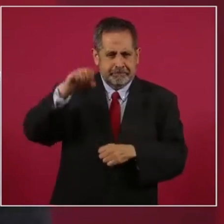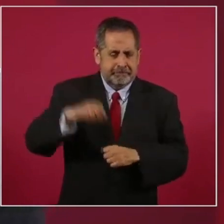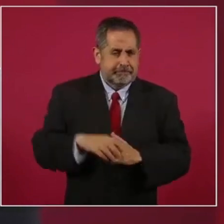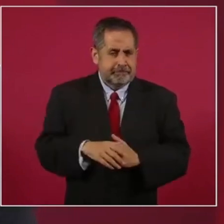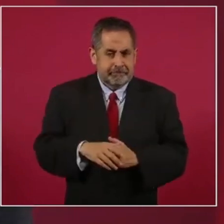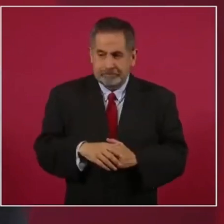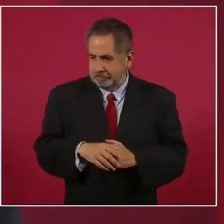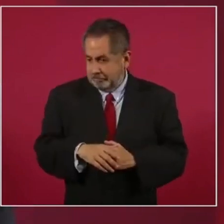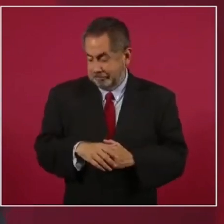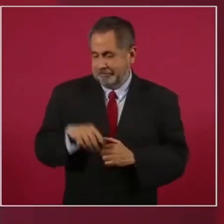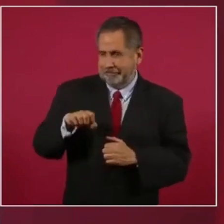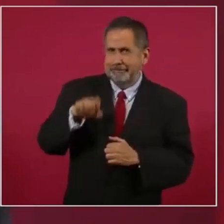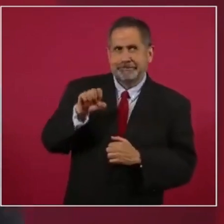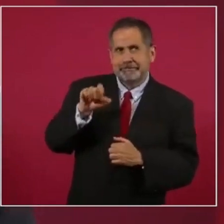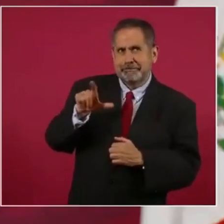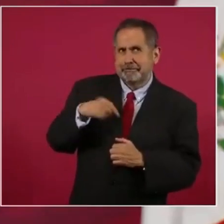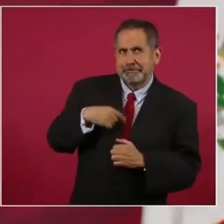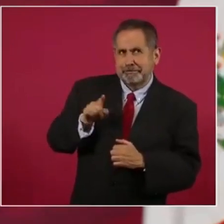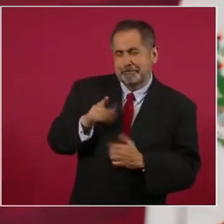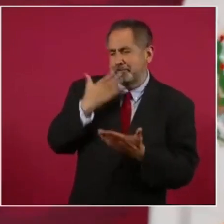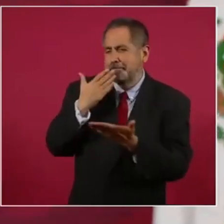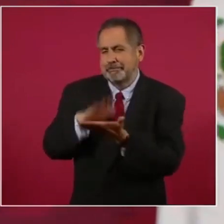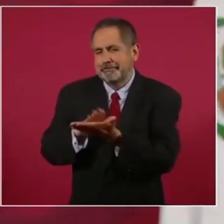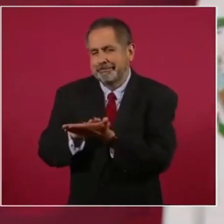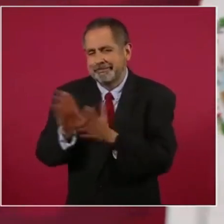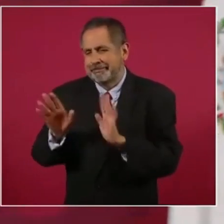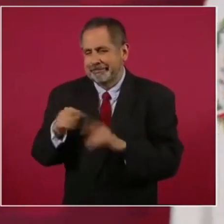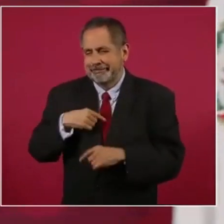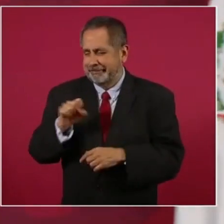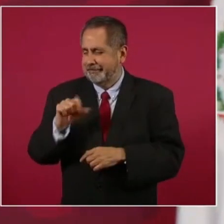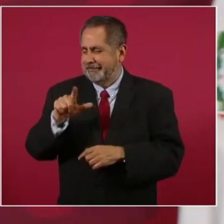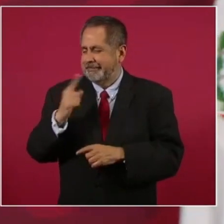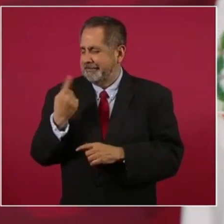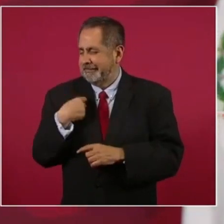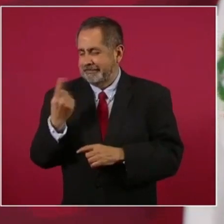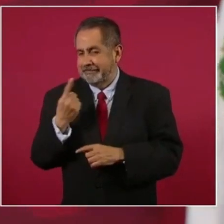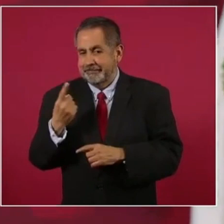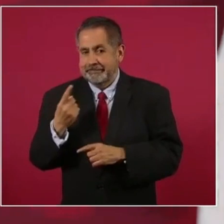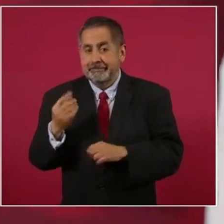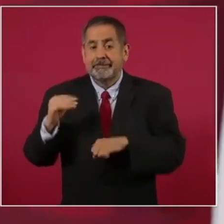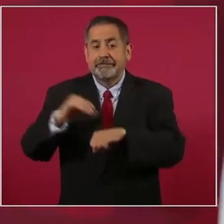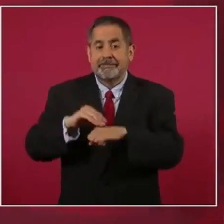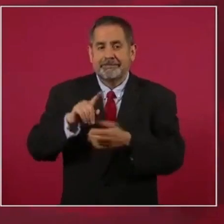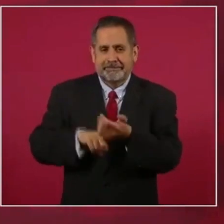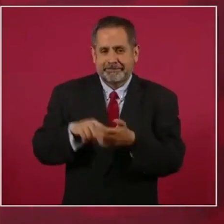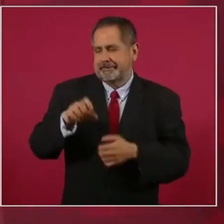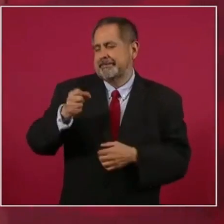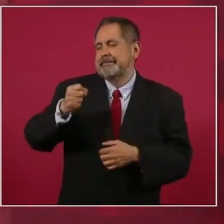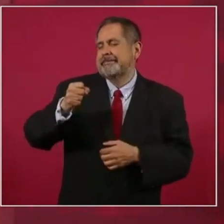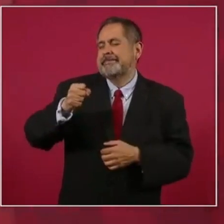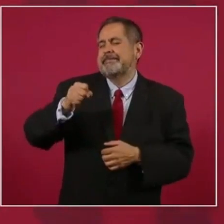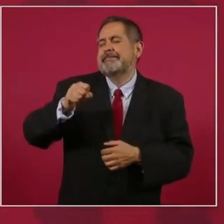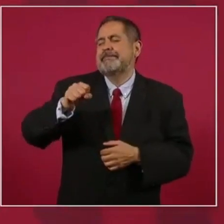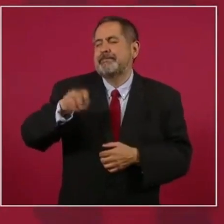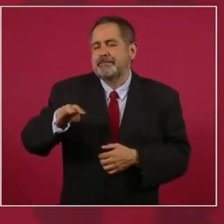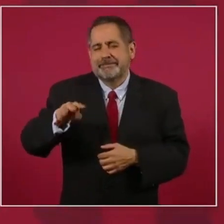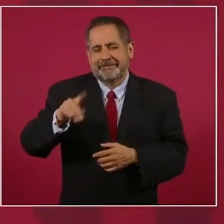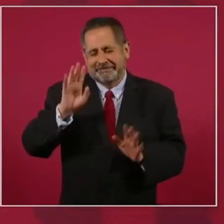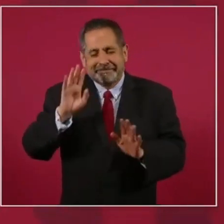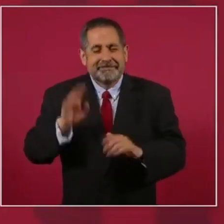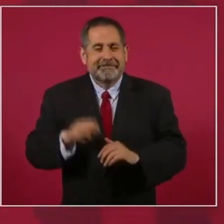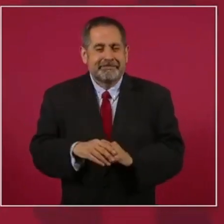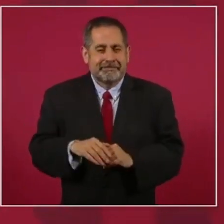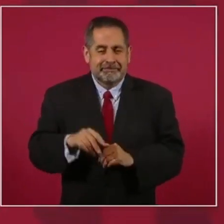bravo, no tengo 67, ya voy a cumplir 69.